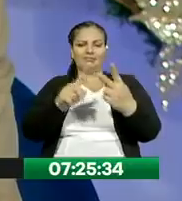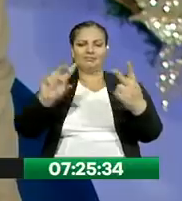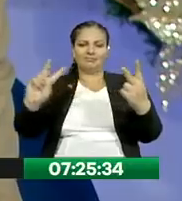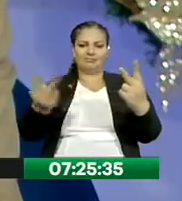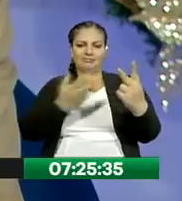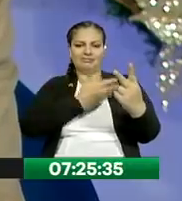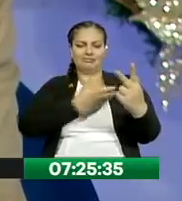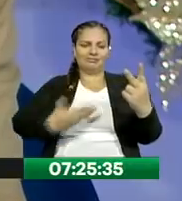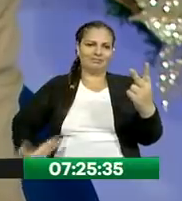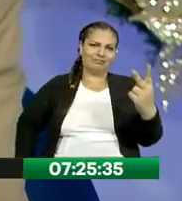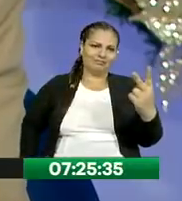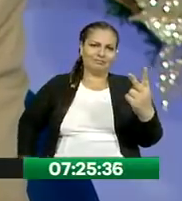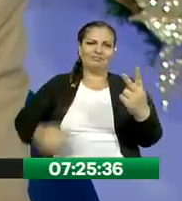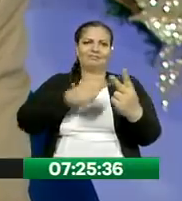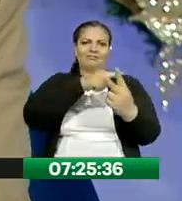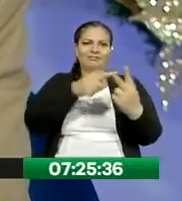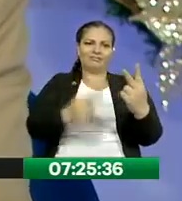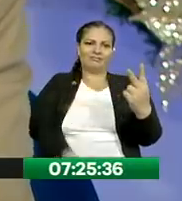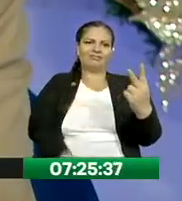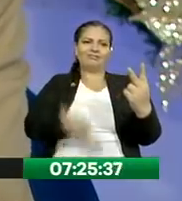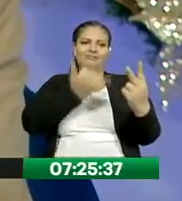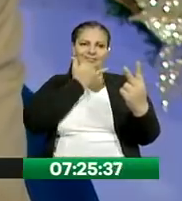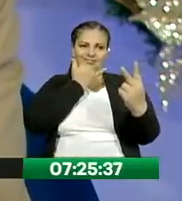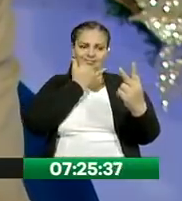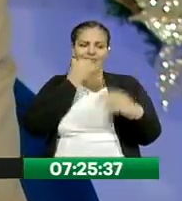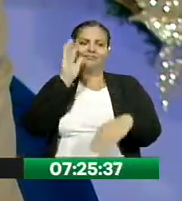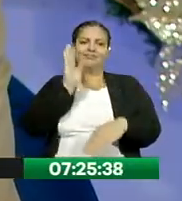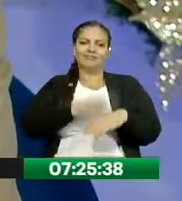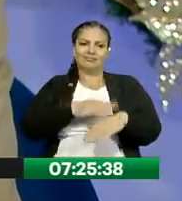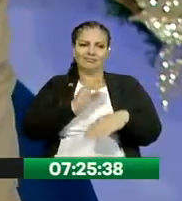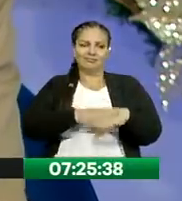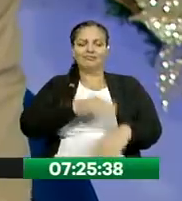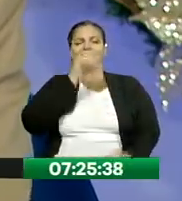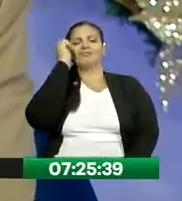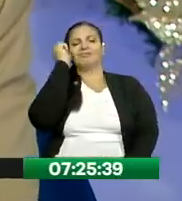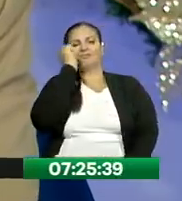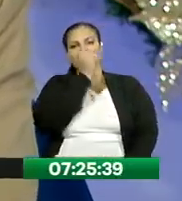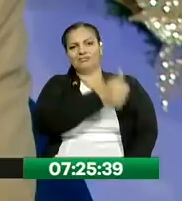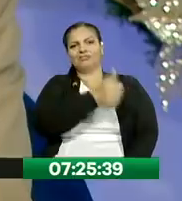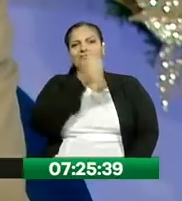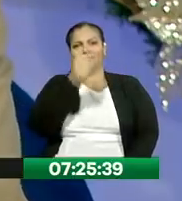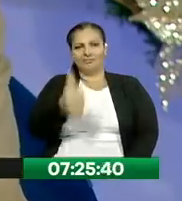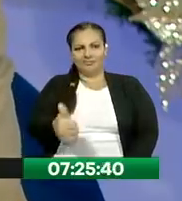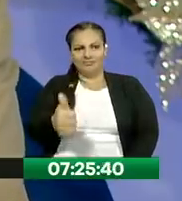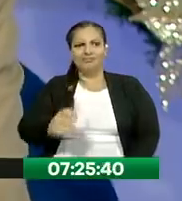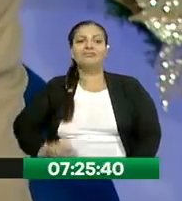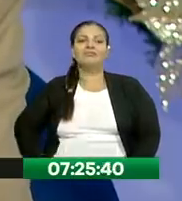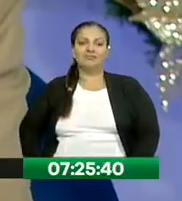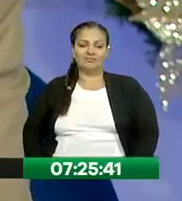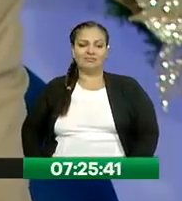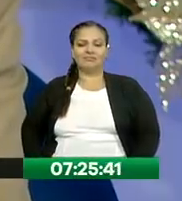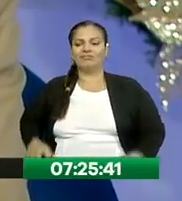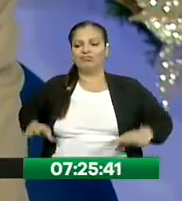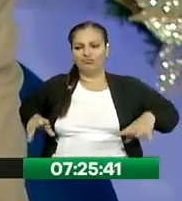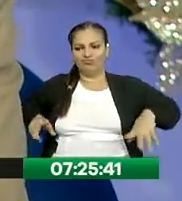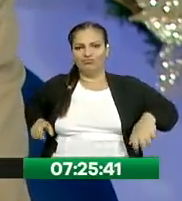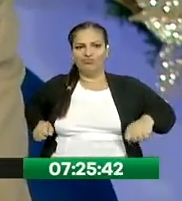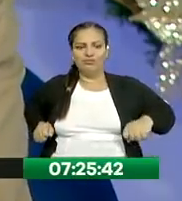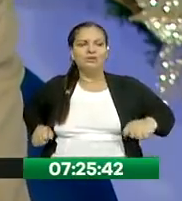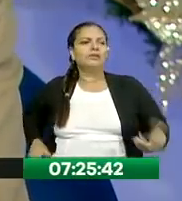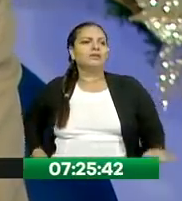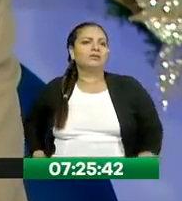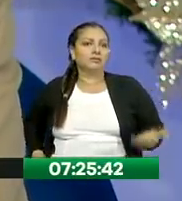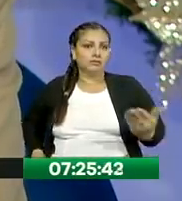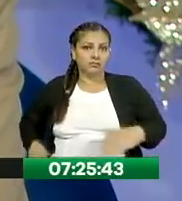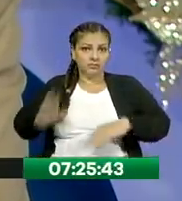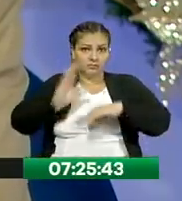valores, al cometimiento de infracciones, para llamarlo de alguna manera, de carácter penal y, a